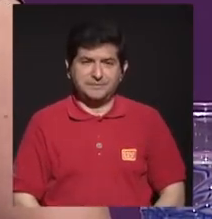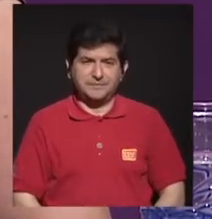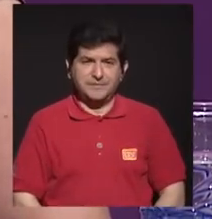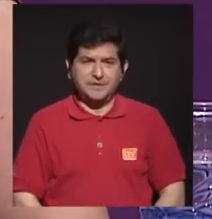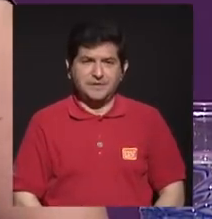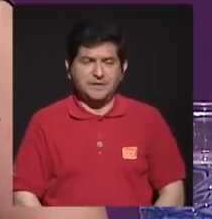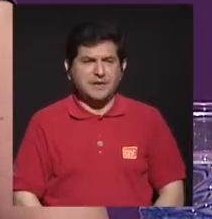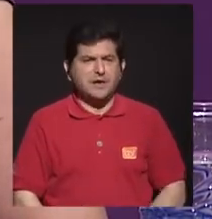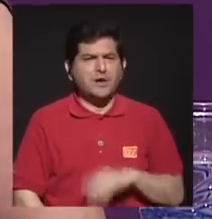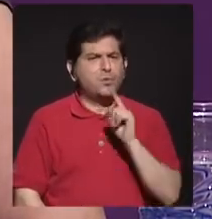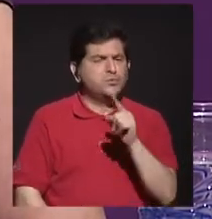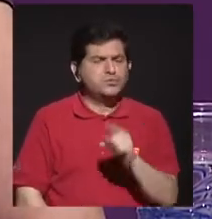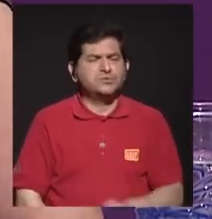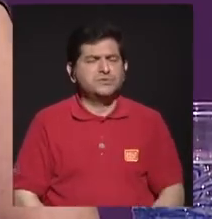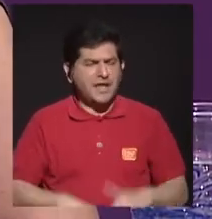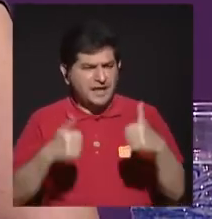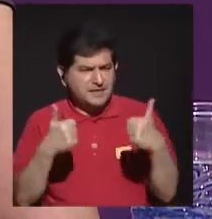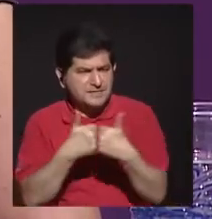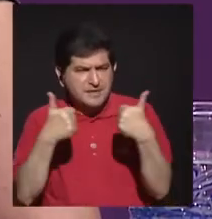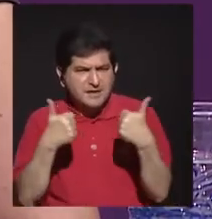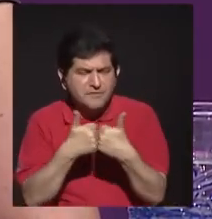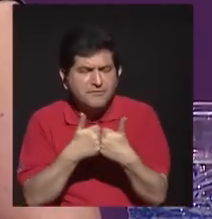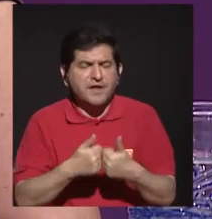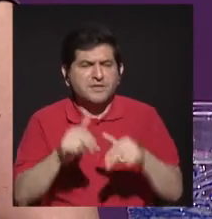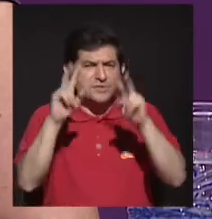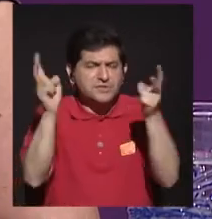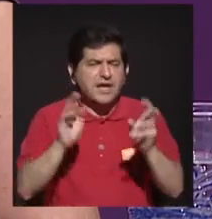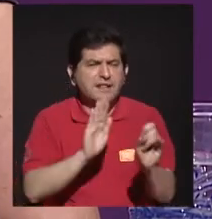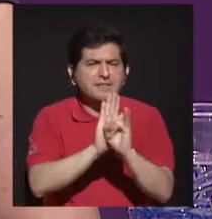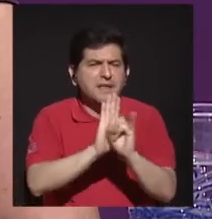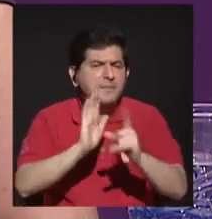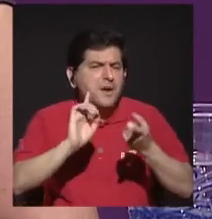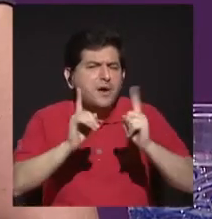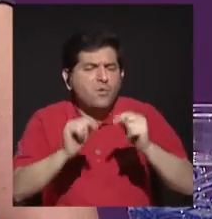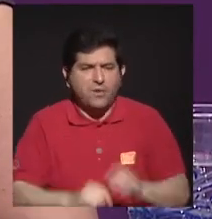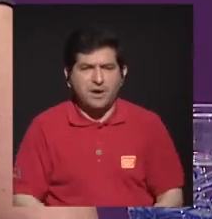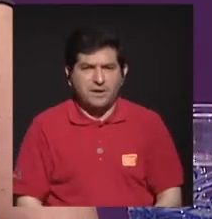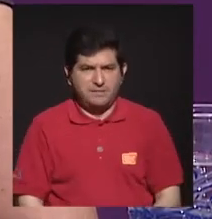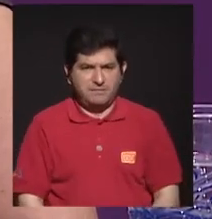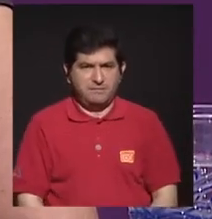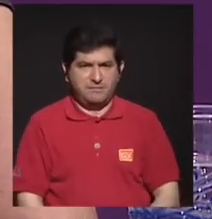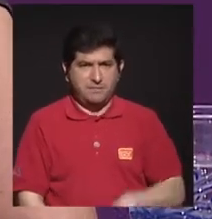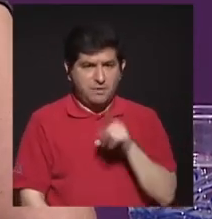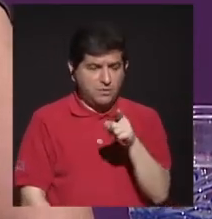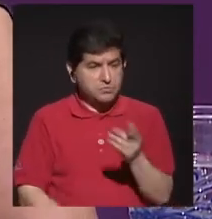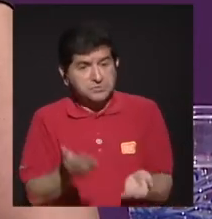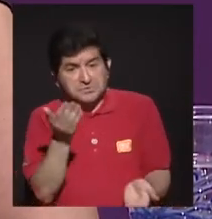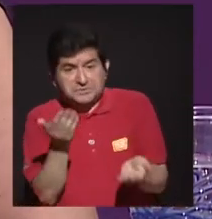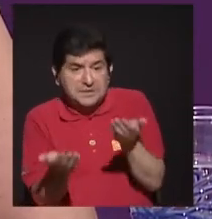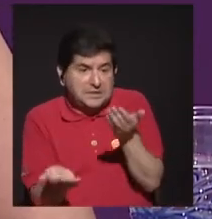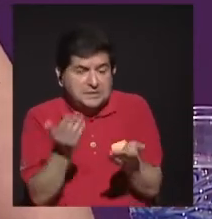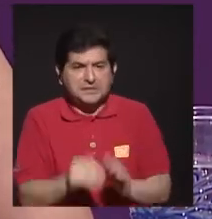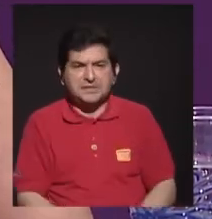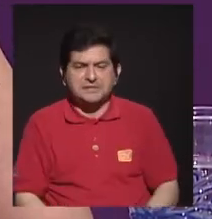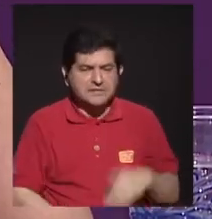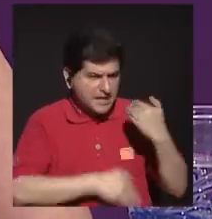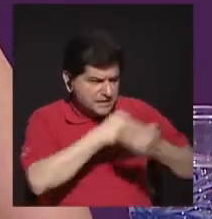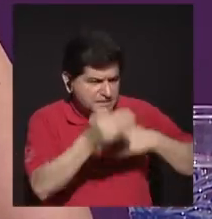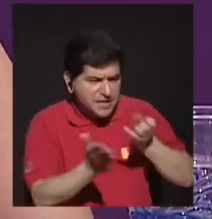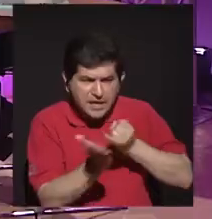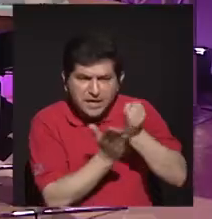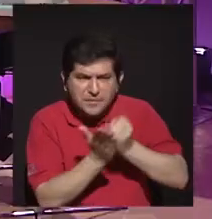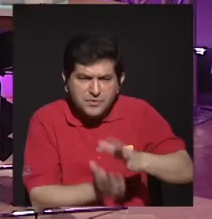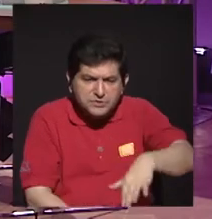¿qué pudiste identificar? ¿Qué retos hay con respecto a este tema, digamos, que vos pudiste ver a través de tu